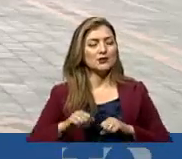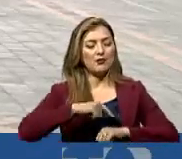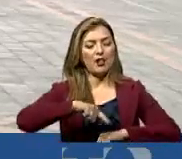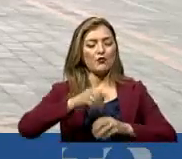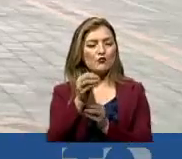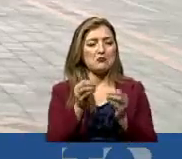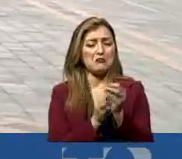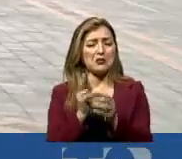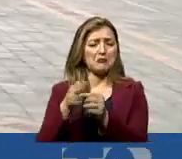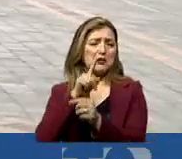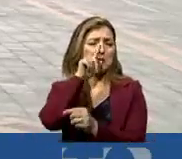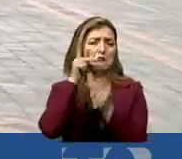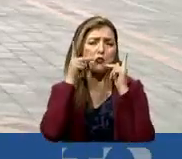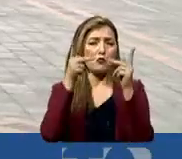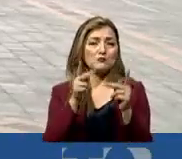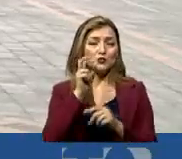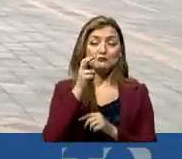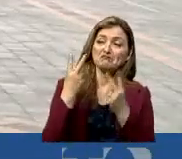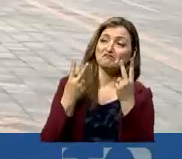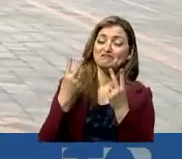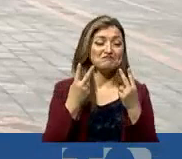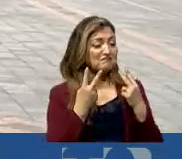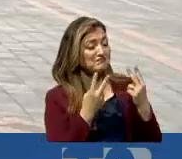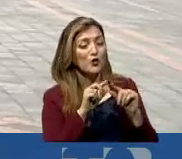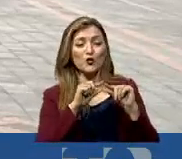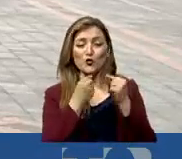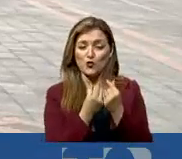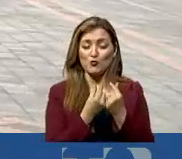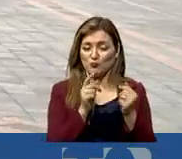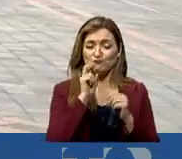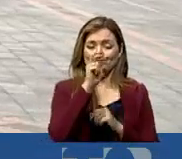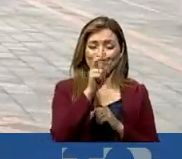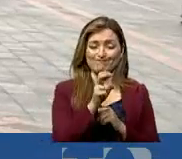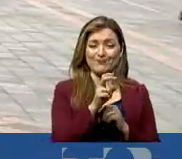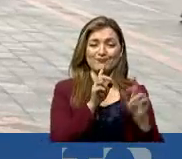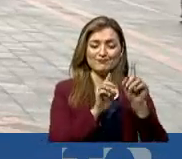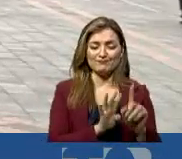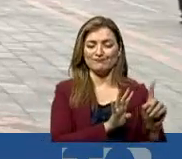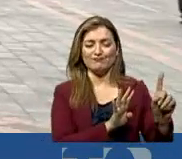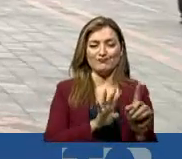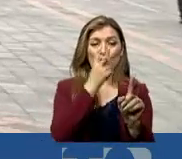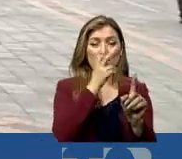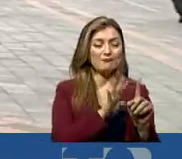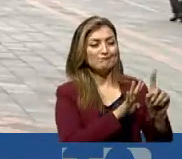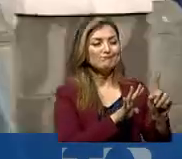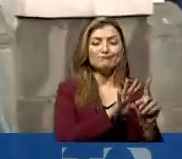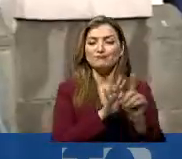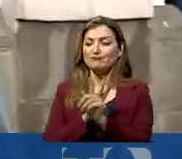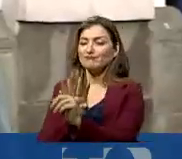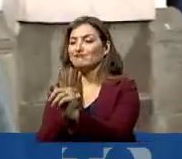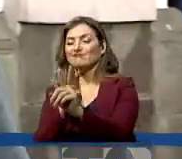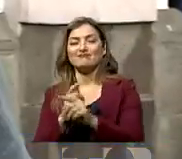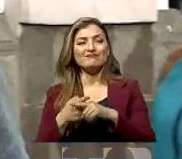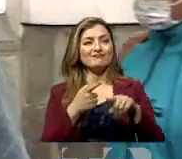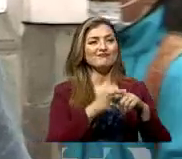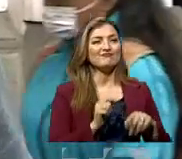oficinas todo se mueve y claro el turista está por aquí entonces vemos grupos de turistas con sus con sus con sus guías que salen de los hoteles que tienen con las operadoras frías